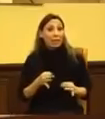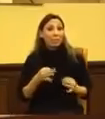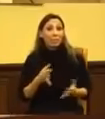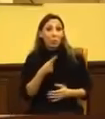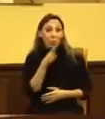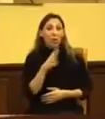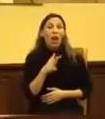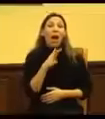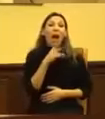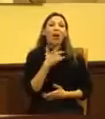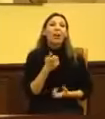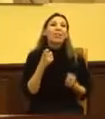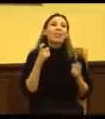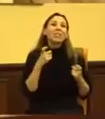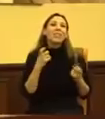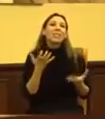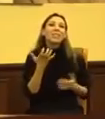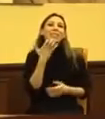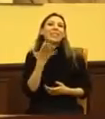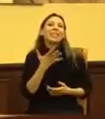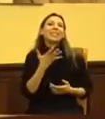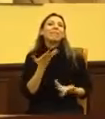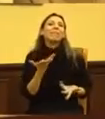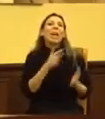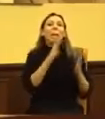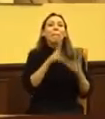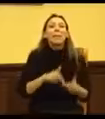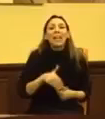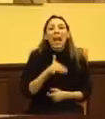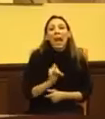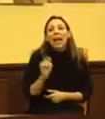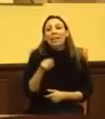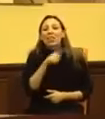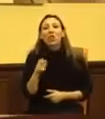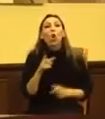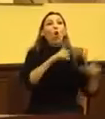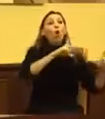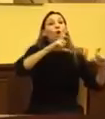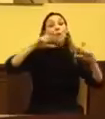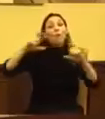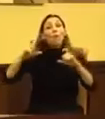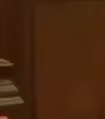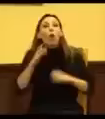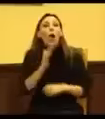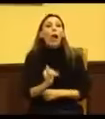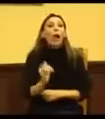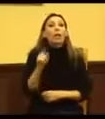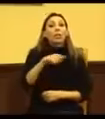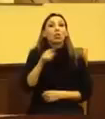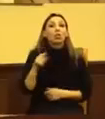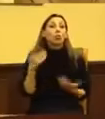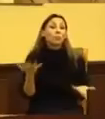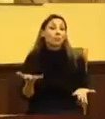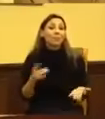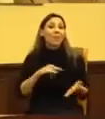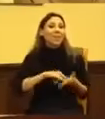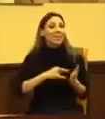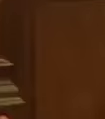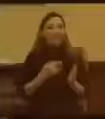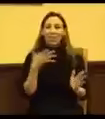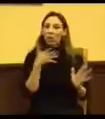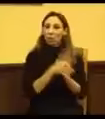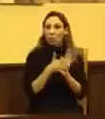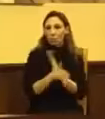su caballo de batalla es si hay inventario o no hay inventario, si un reportaje fotográfico es un inventario o no. Y se lo explicó el técnico que había hecho el